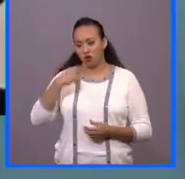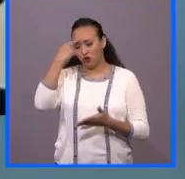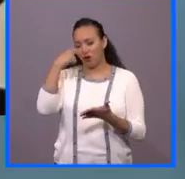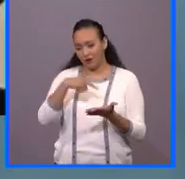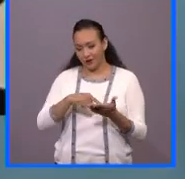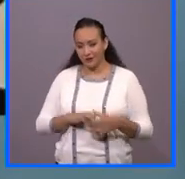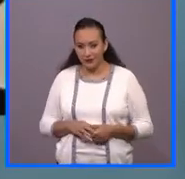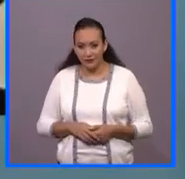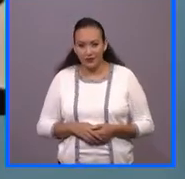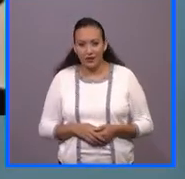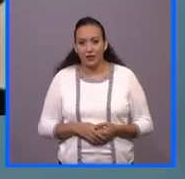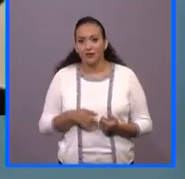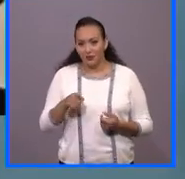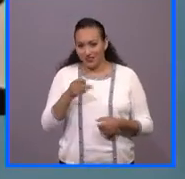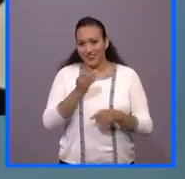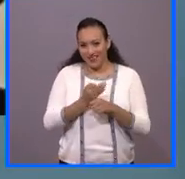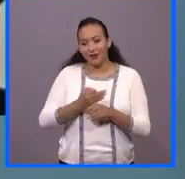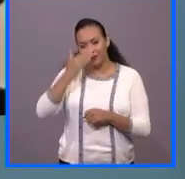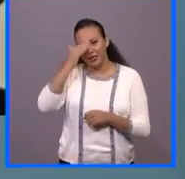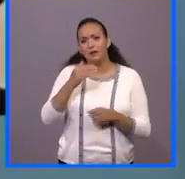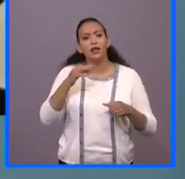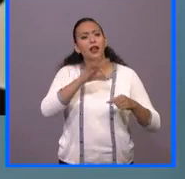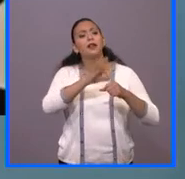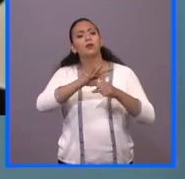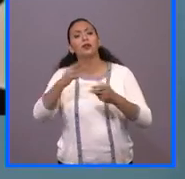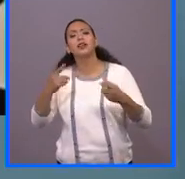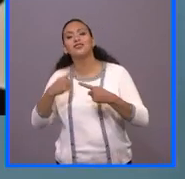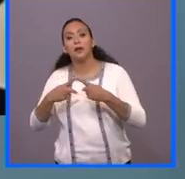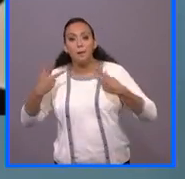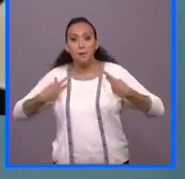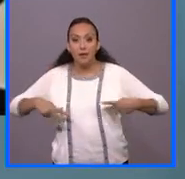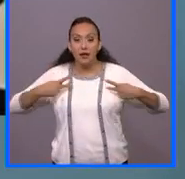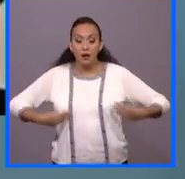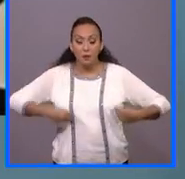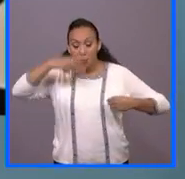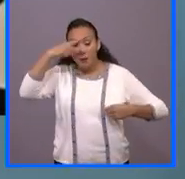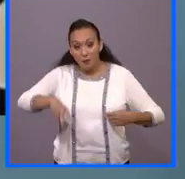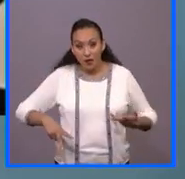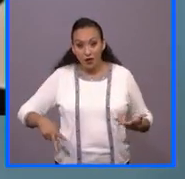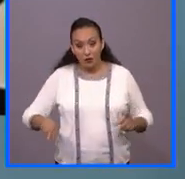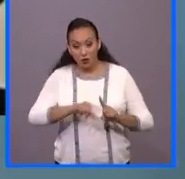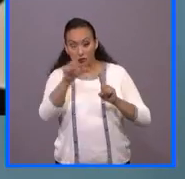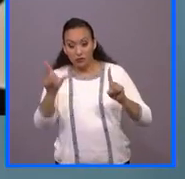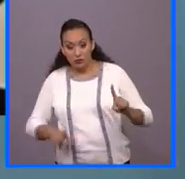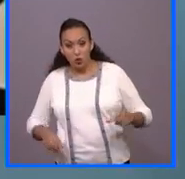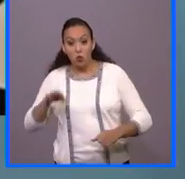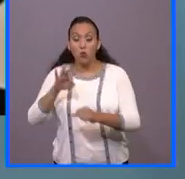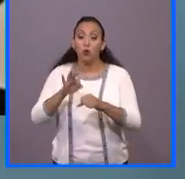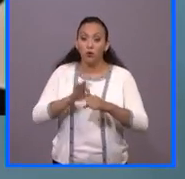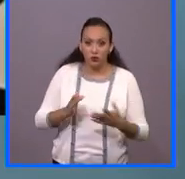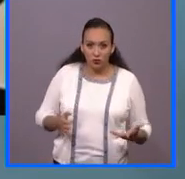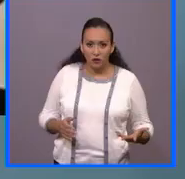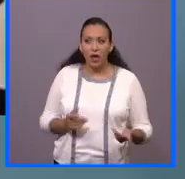que debido a la condición excepcional de esta elección judicial, que se caracteriza por la ausencia de partidos políticos, criterio